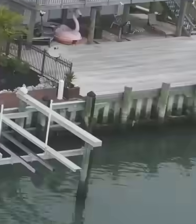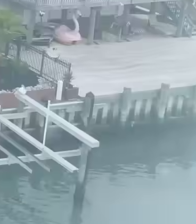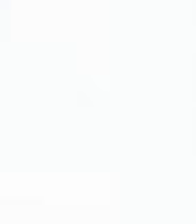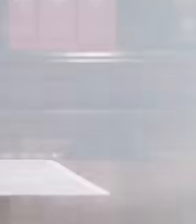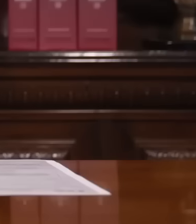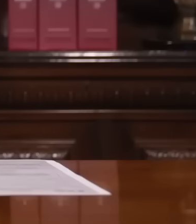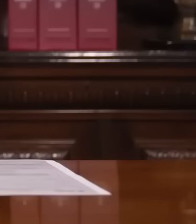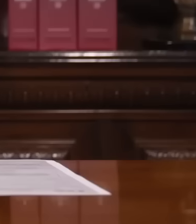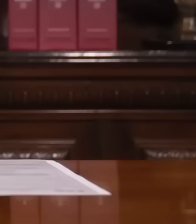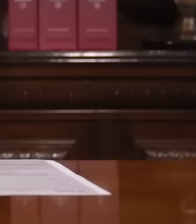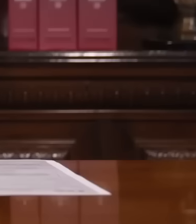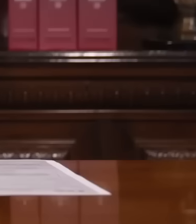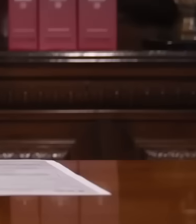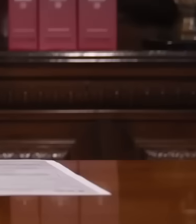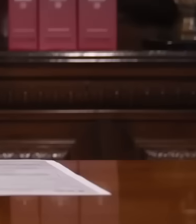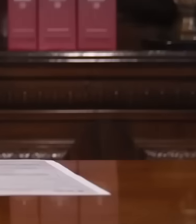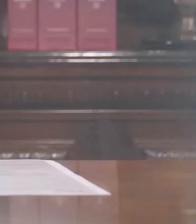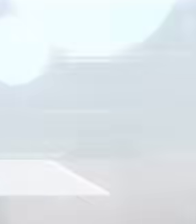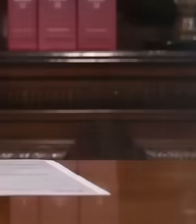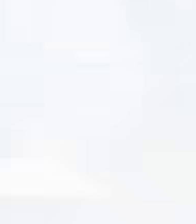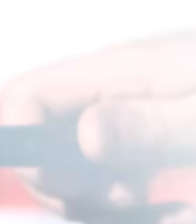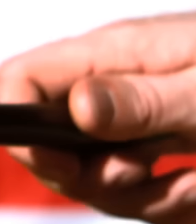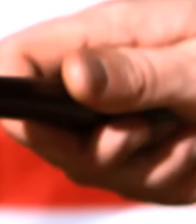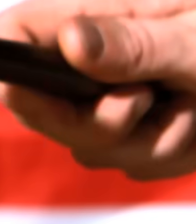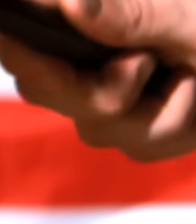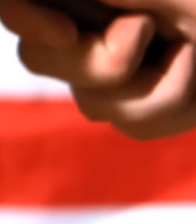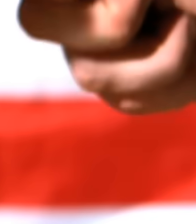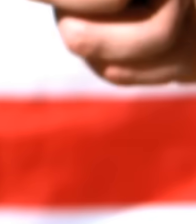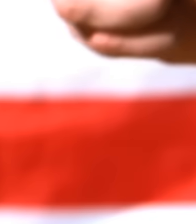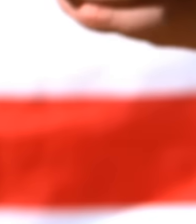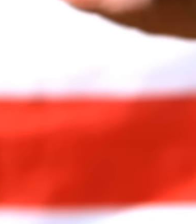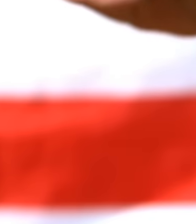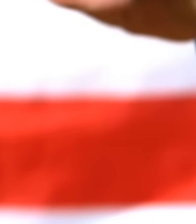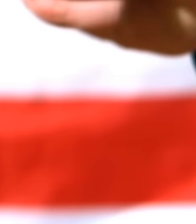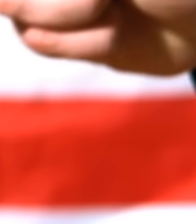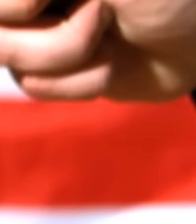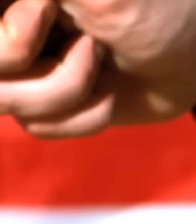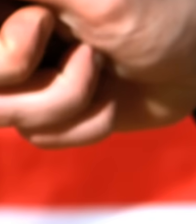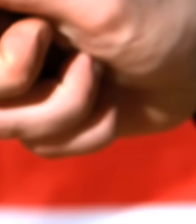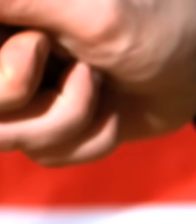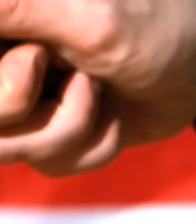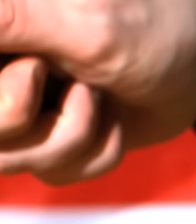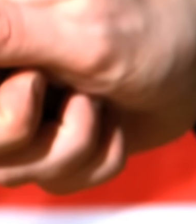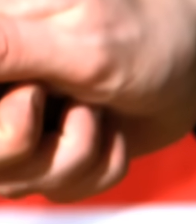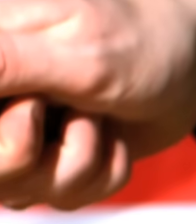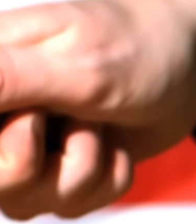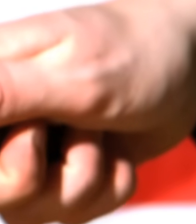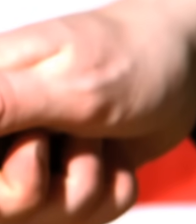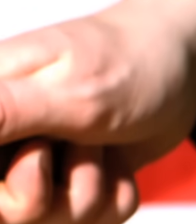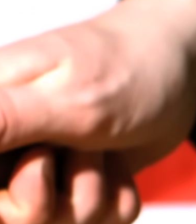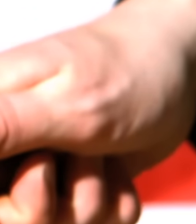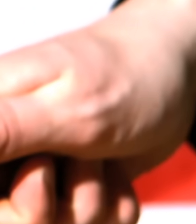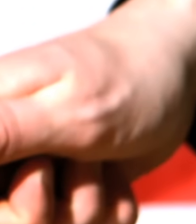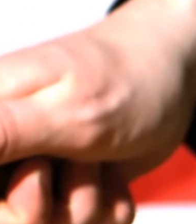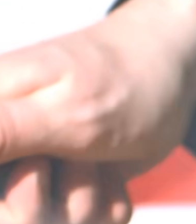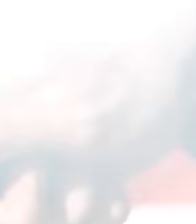del presidente Andrés Manuel López Obrador y hoy el Tribunal de Estados Unidos da solución a este caso. La